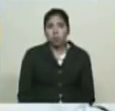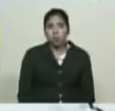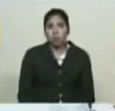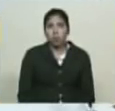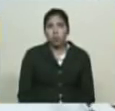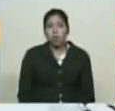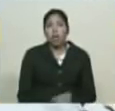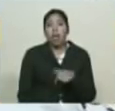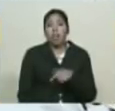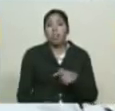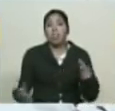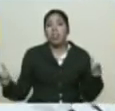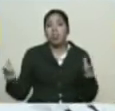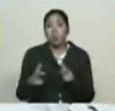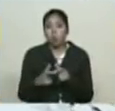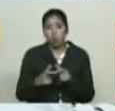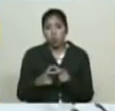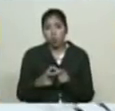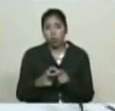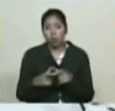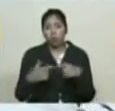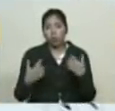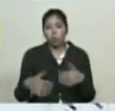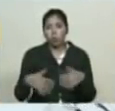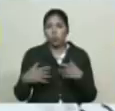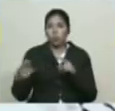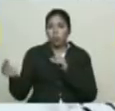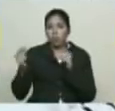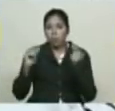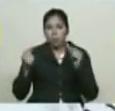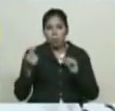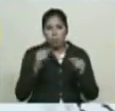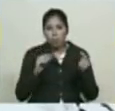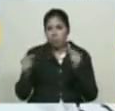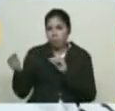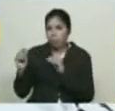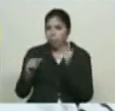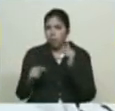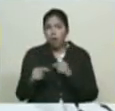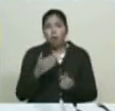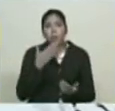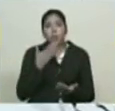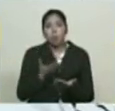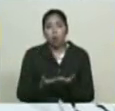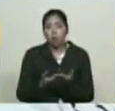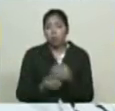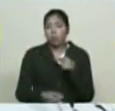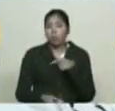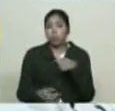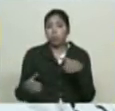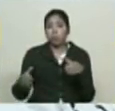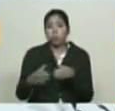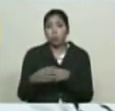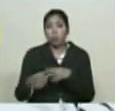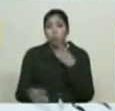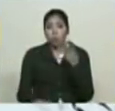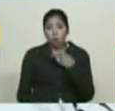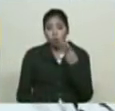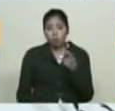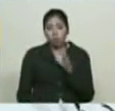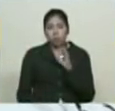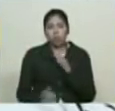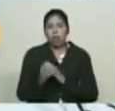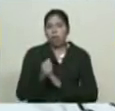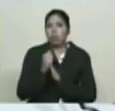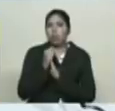esta reunión llena de contenido, de propuestas, bueno, que el PPT es una de las fuerzas de la vanguardia